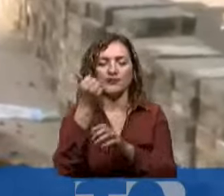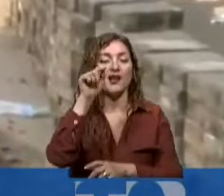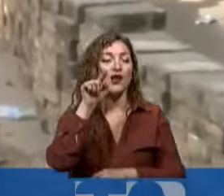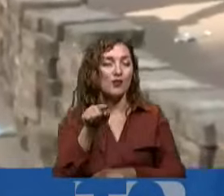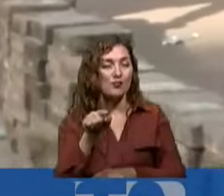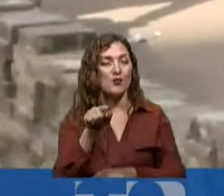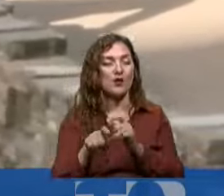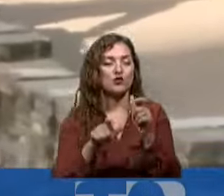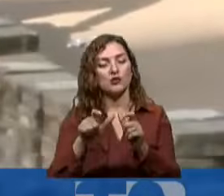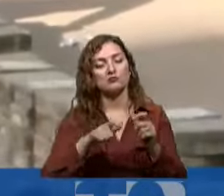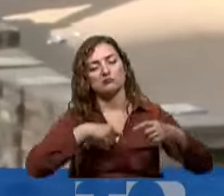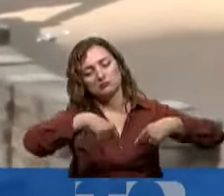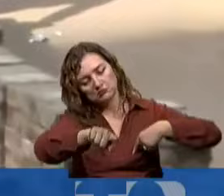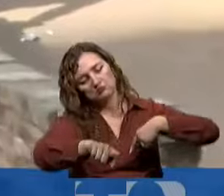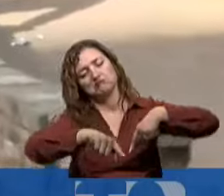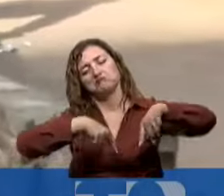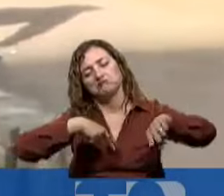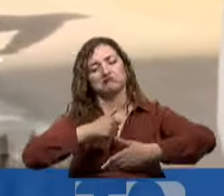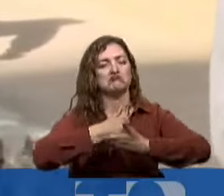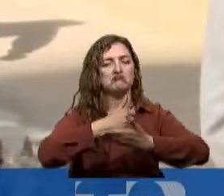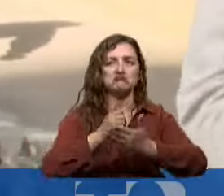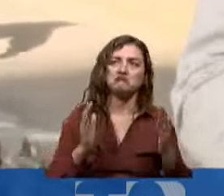10,000 usuarios o ciudadanos son los beneficiarios